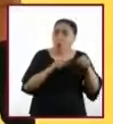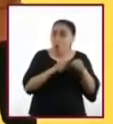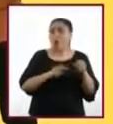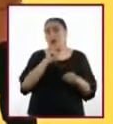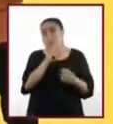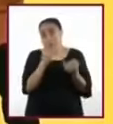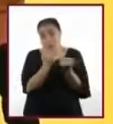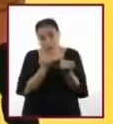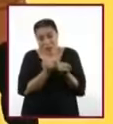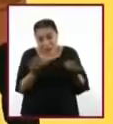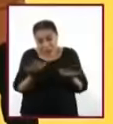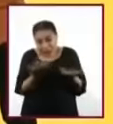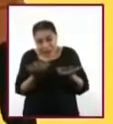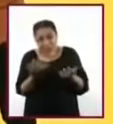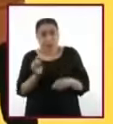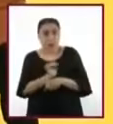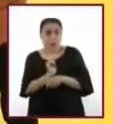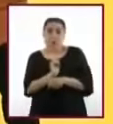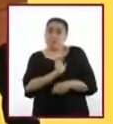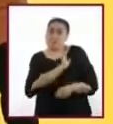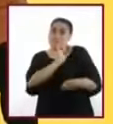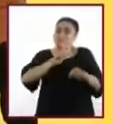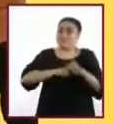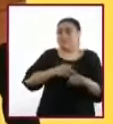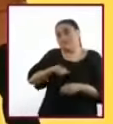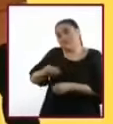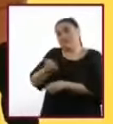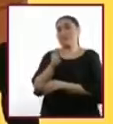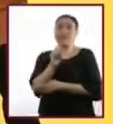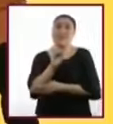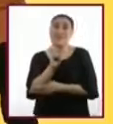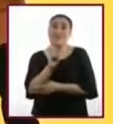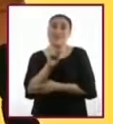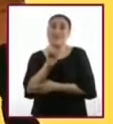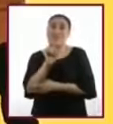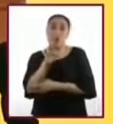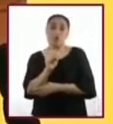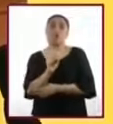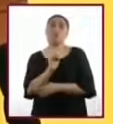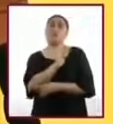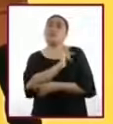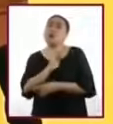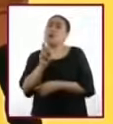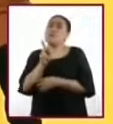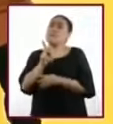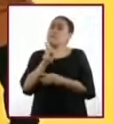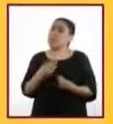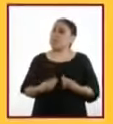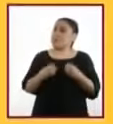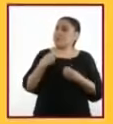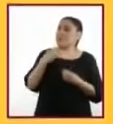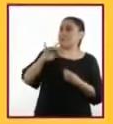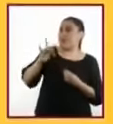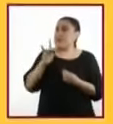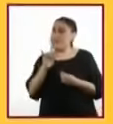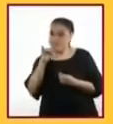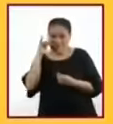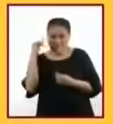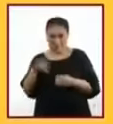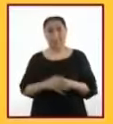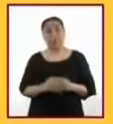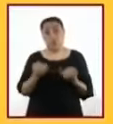en que son manejados por actores especializados llamados titiriteros, pueden cobrar aparente vida. Además, los